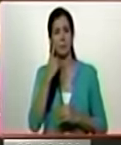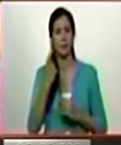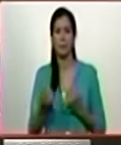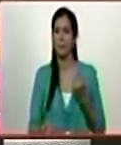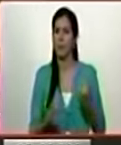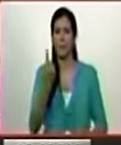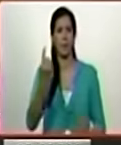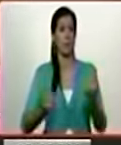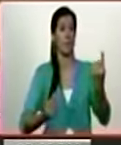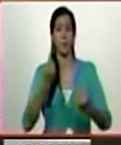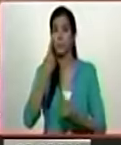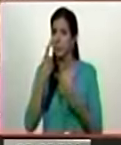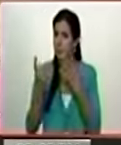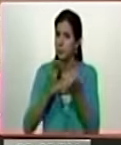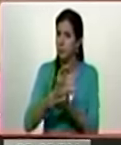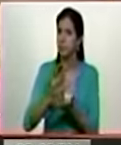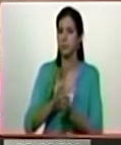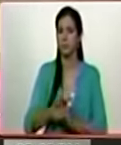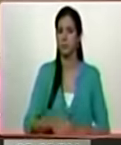surgiendo. Y yo aquí